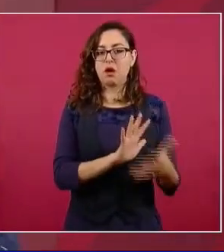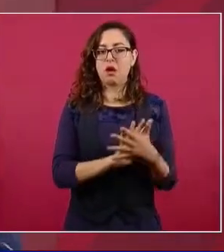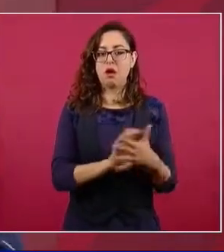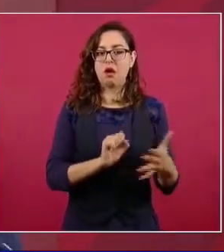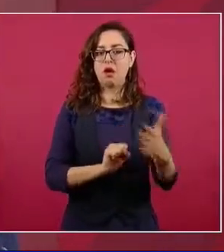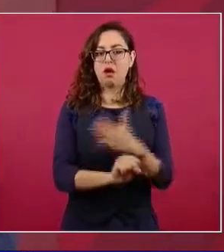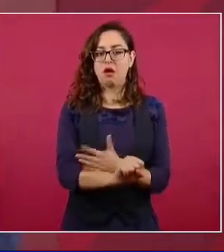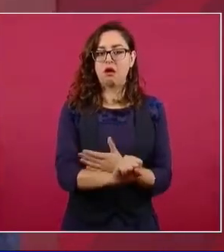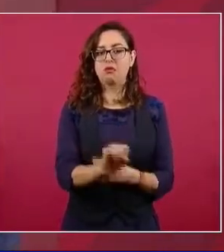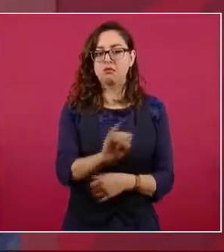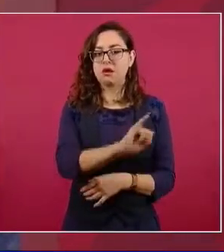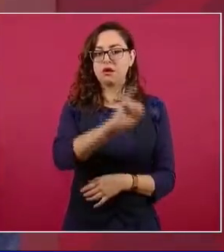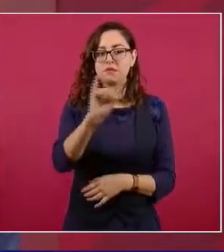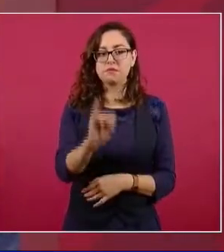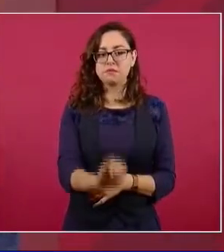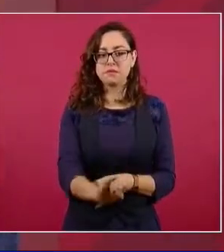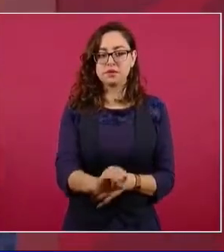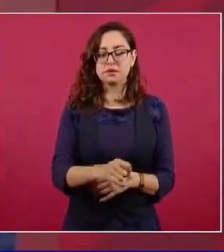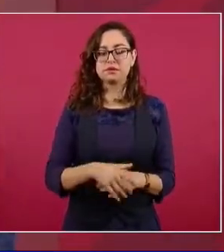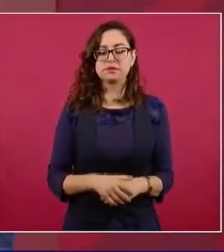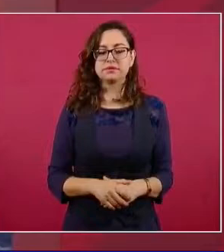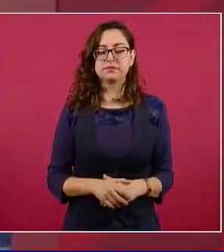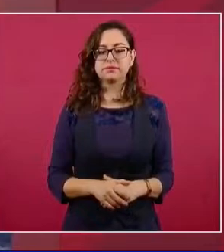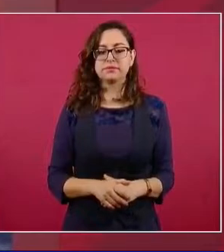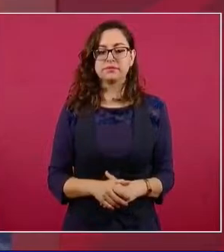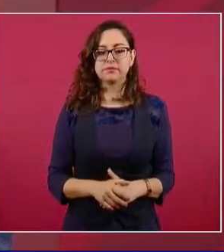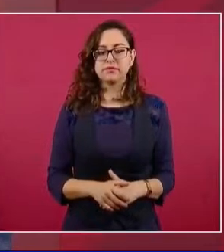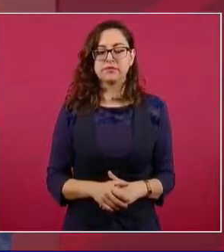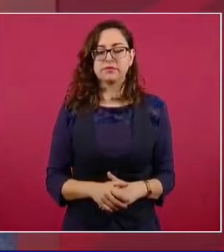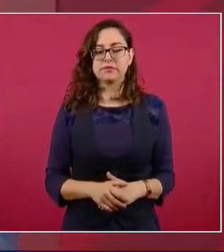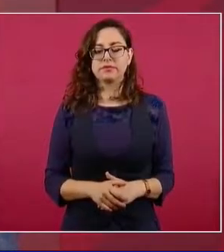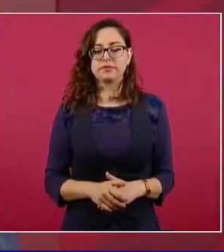Me acuerdo de un dicho de